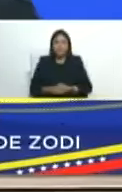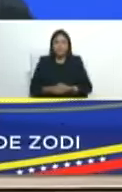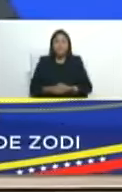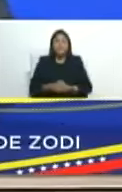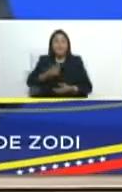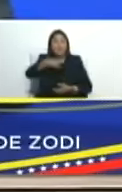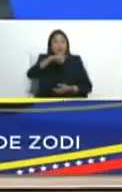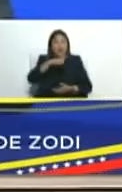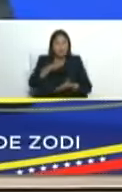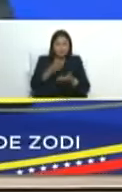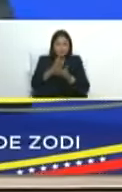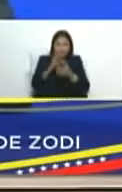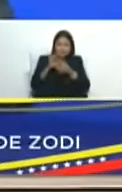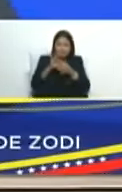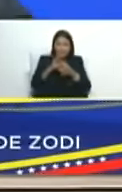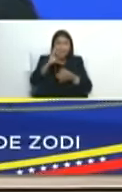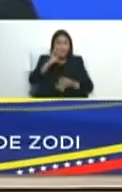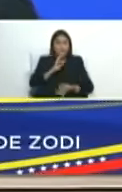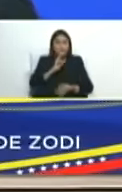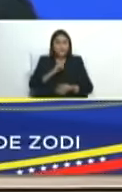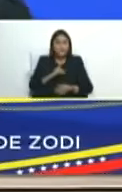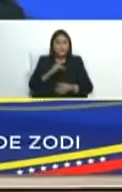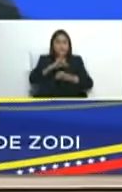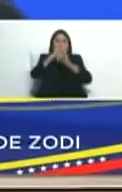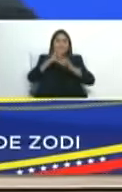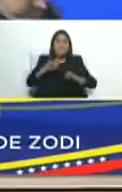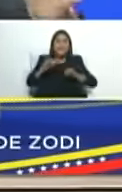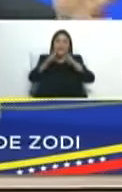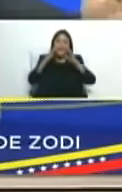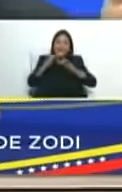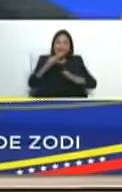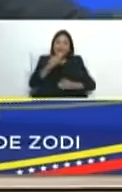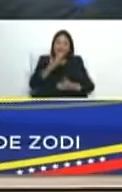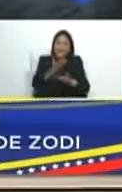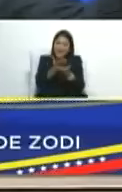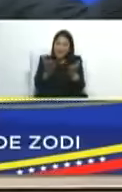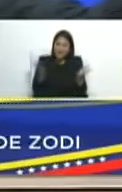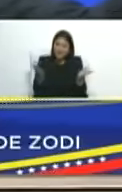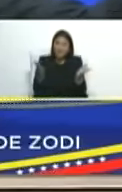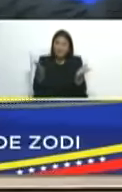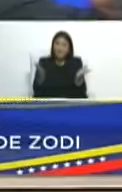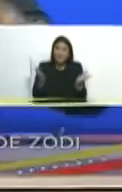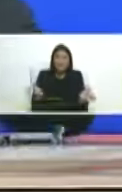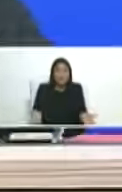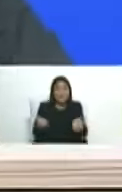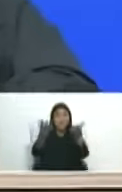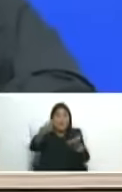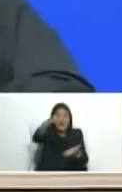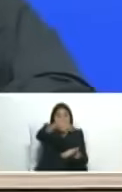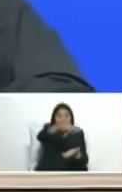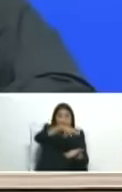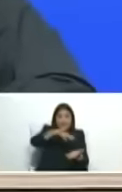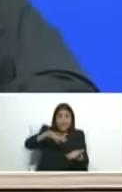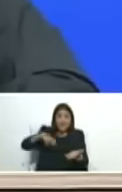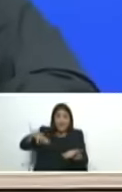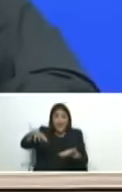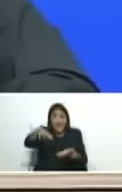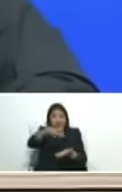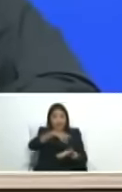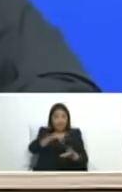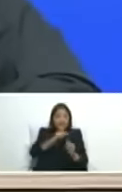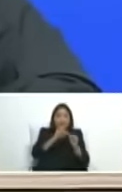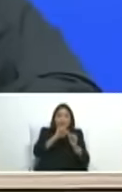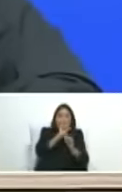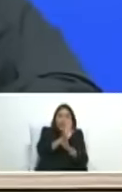y vamos en el camino de Bolívar feliz navidad pues a todas y a todos vayan a sus regiones vayan hacia su zona y